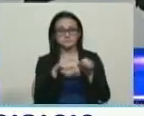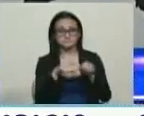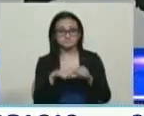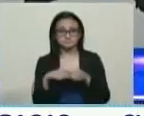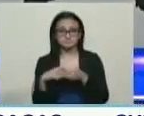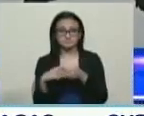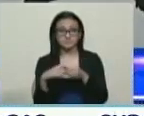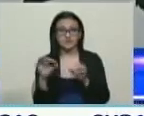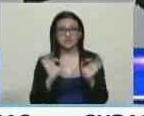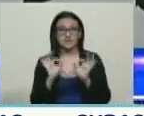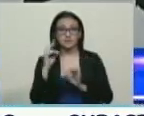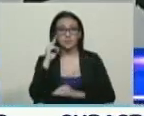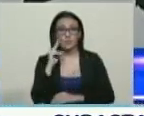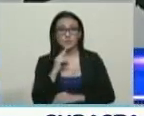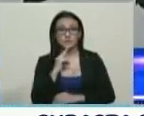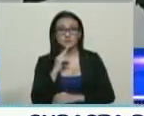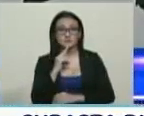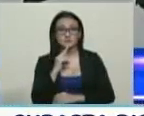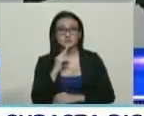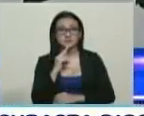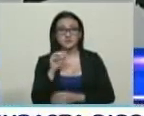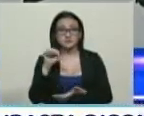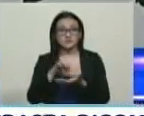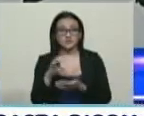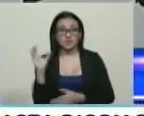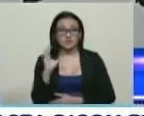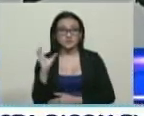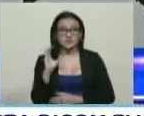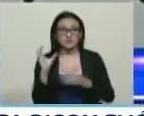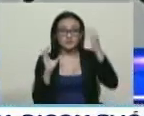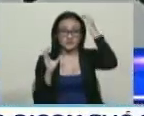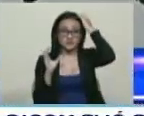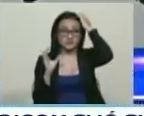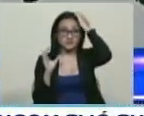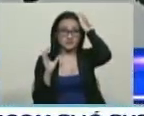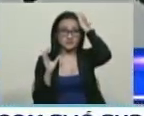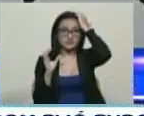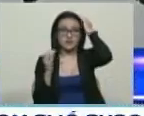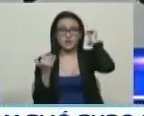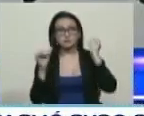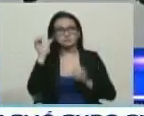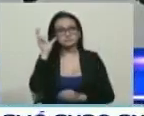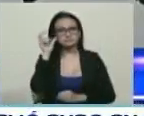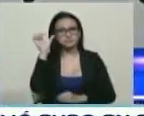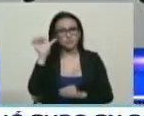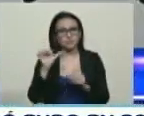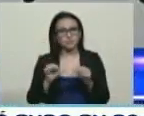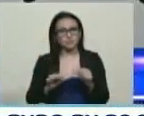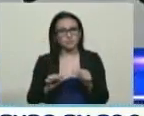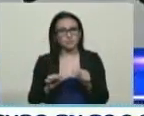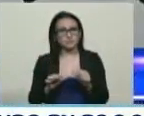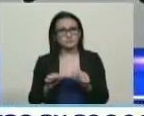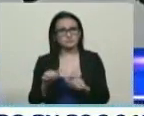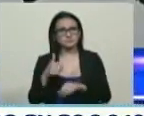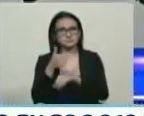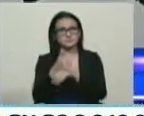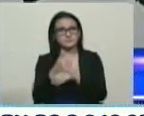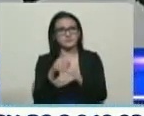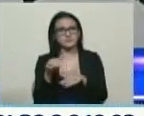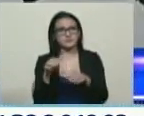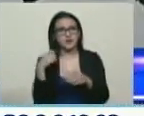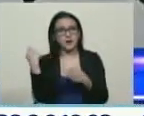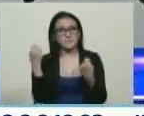en el Teatro Bolívar, justamente en el centro de la ciudad de Caracas. Vamos a escuchar a esta hora palabras del jefe del comando